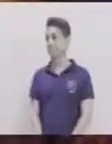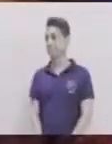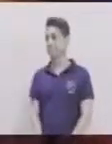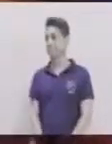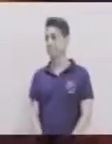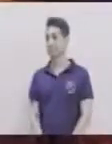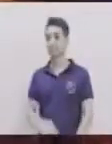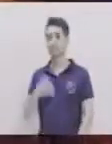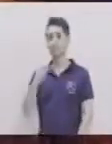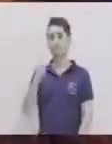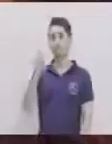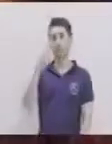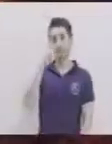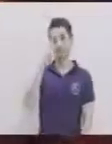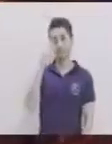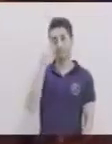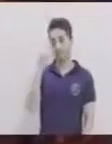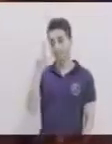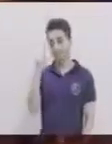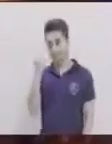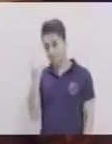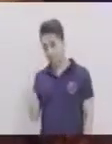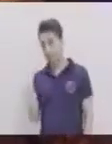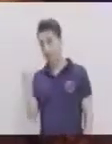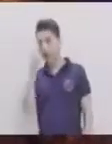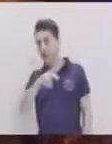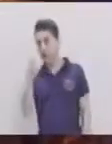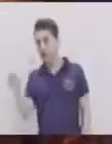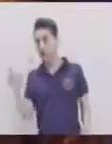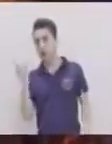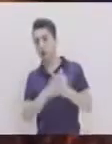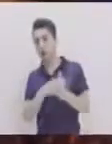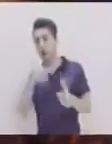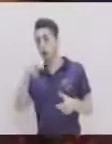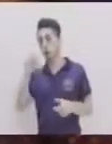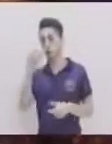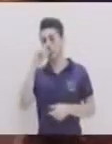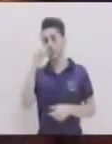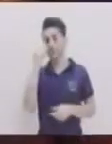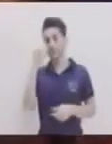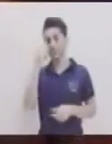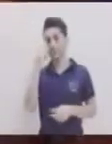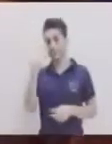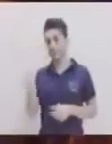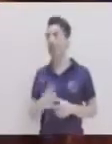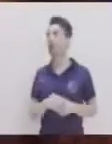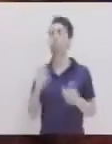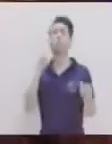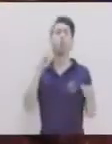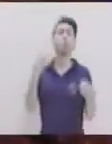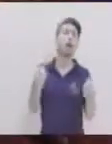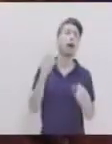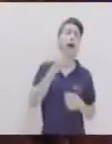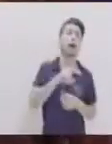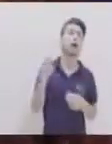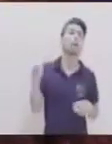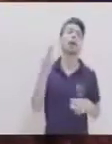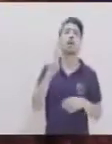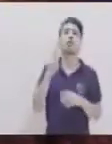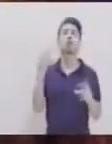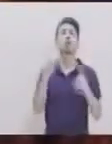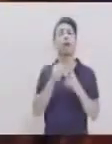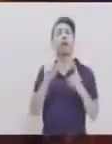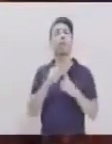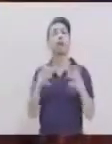Muy bien, Patricia rima con noticia. ¡Excelente! ¿Por qué riman estas